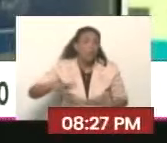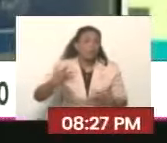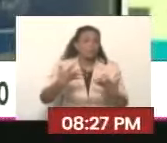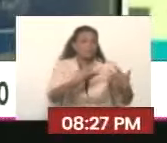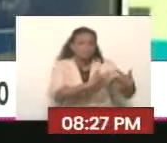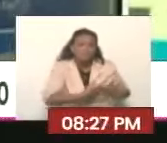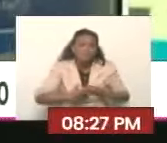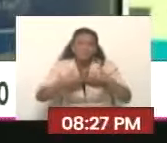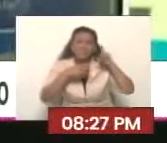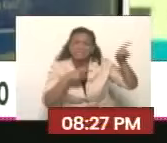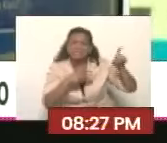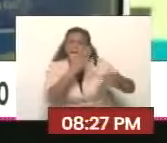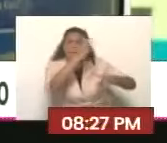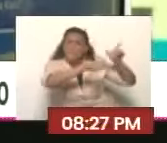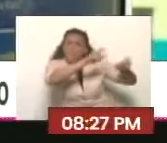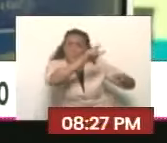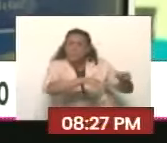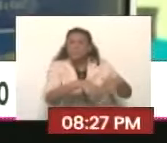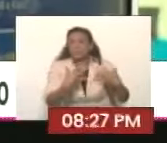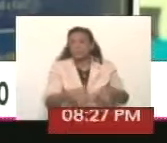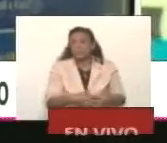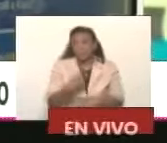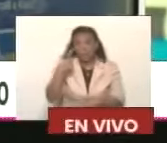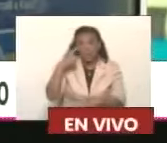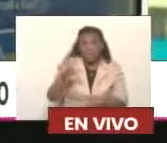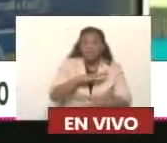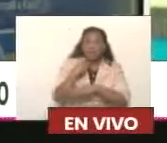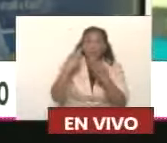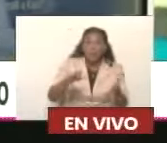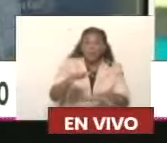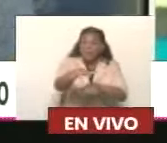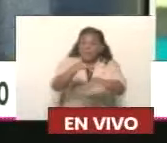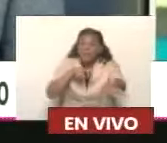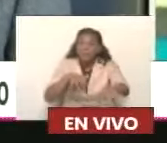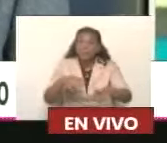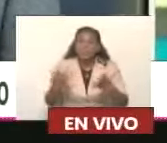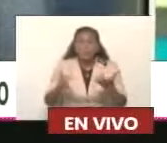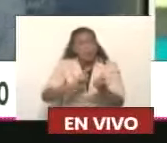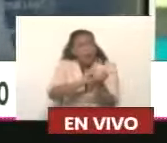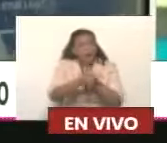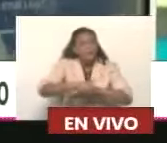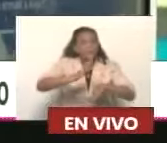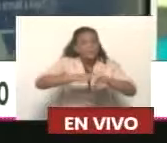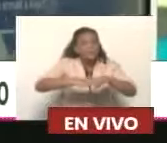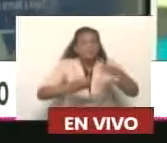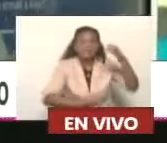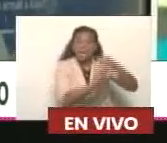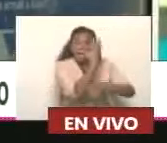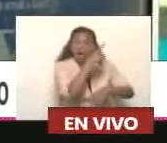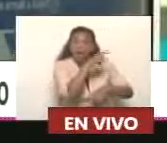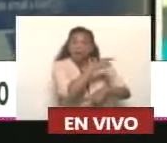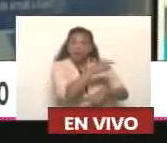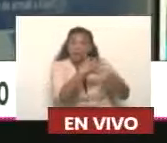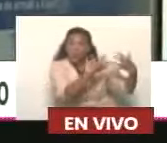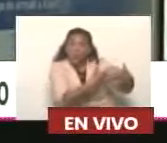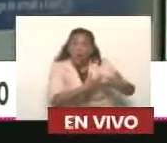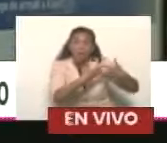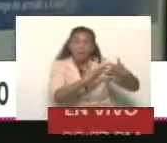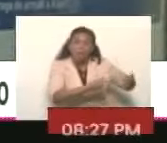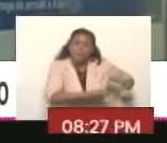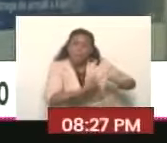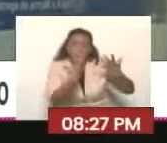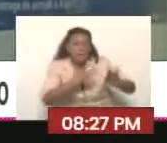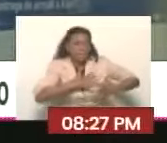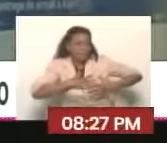estadounidense. Con este genocidio se está gestando un cambio, pudiéramos llamarlo una mudanza